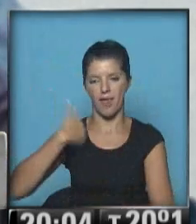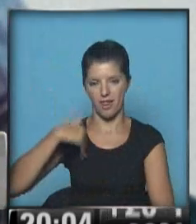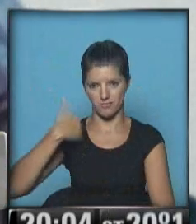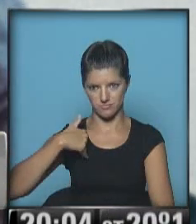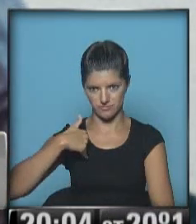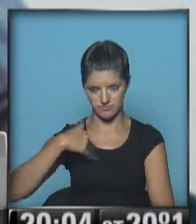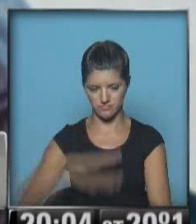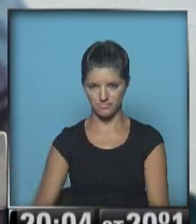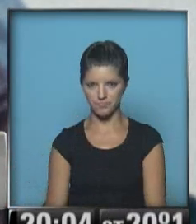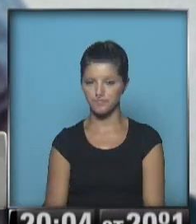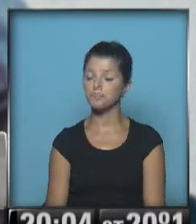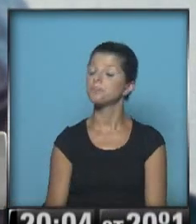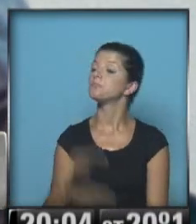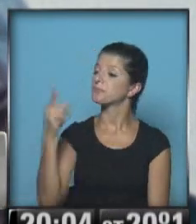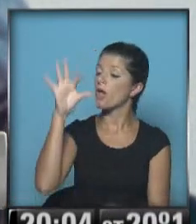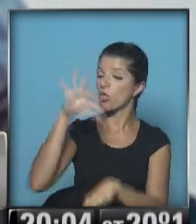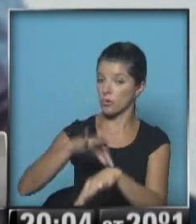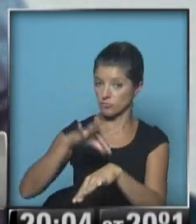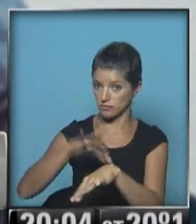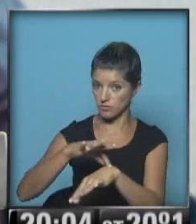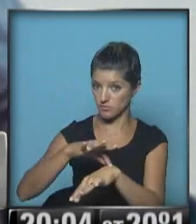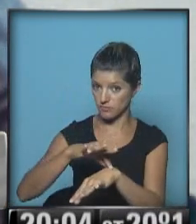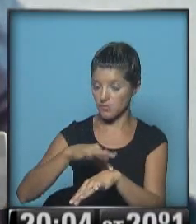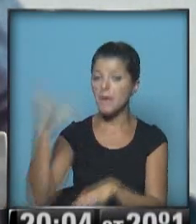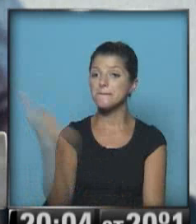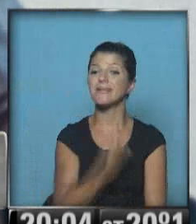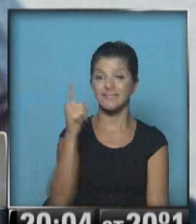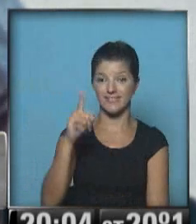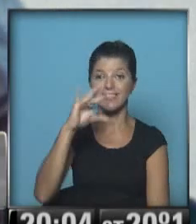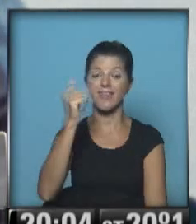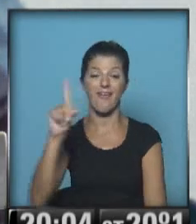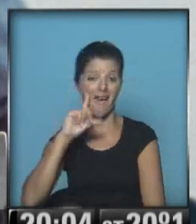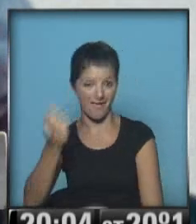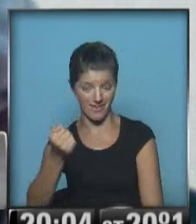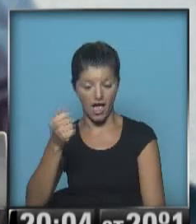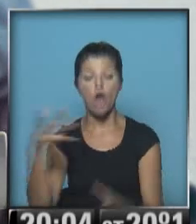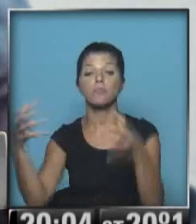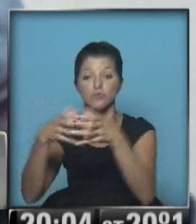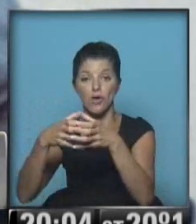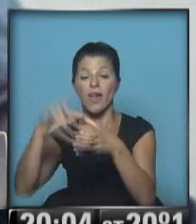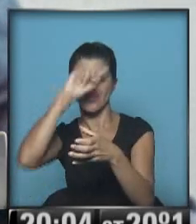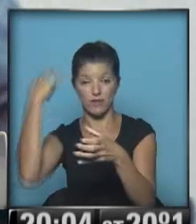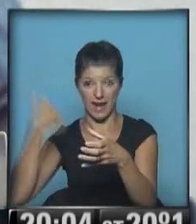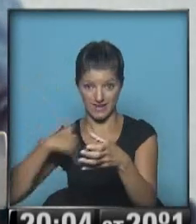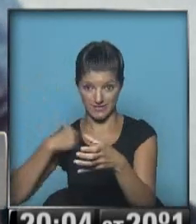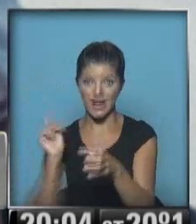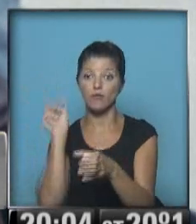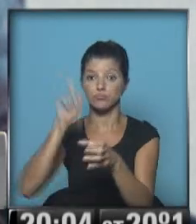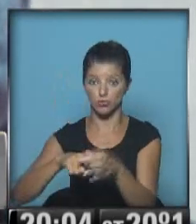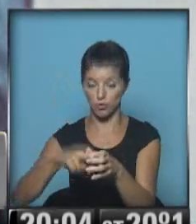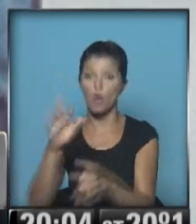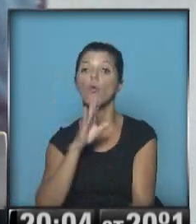Argentina doctor nehemías resn presidente de day la organización nacional Argentina de asociaciones